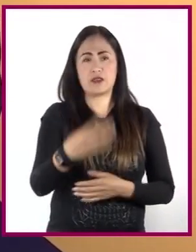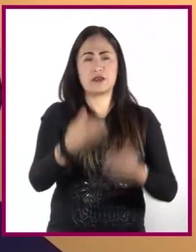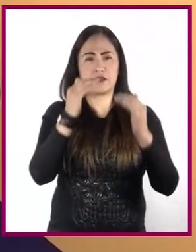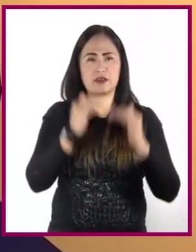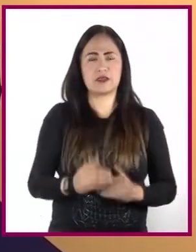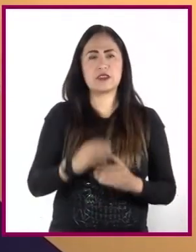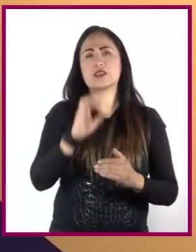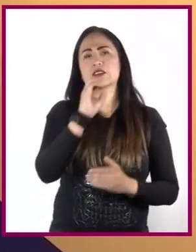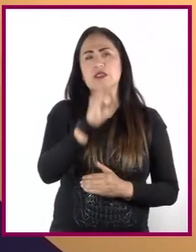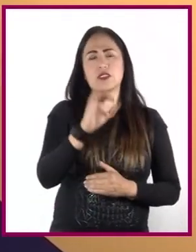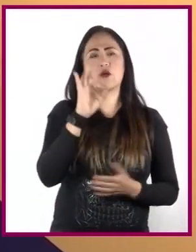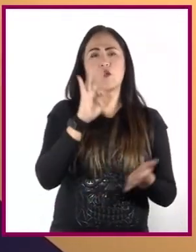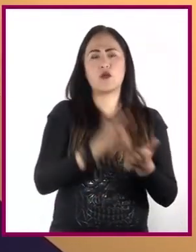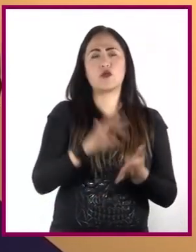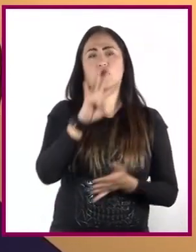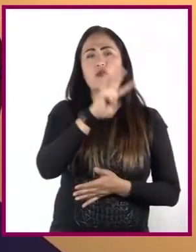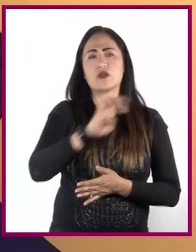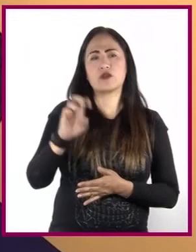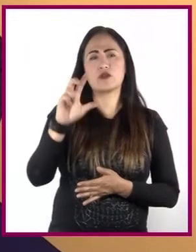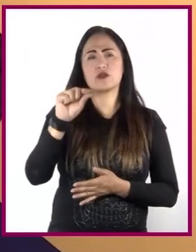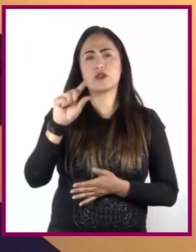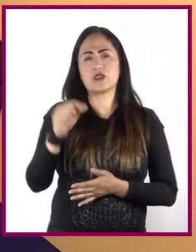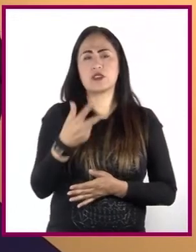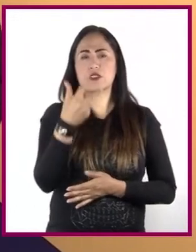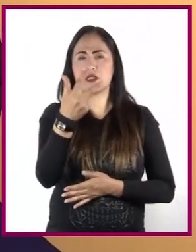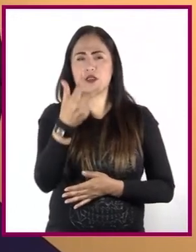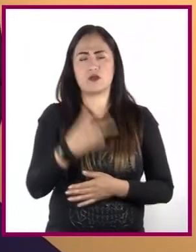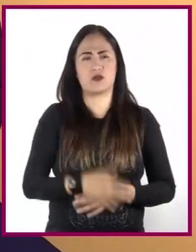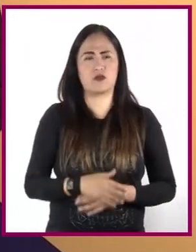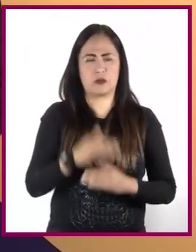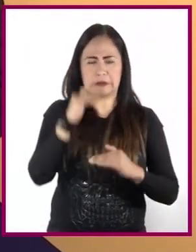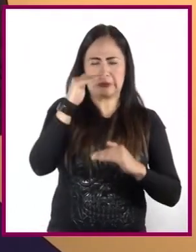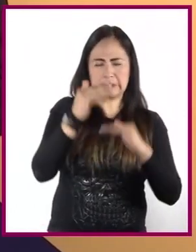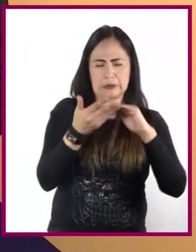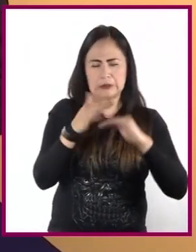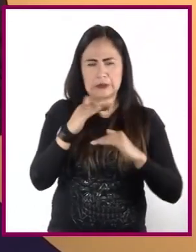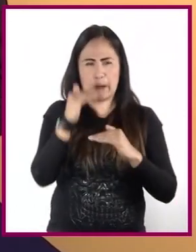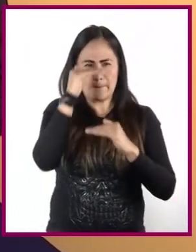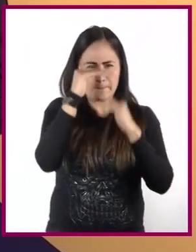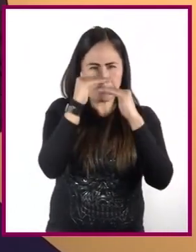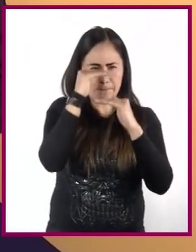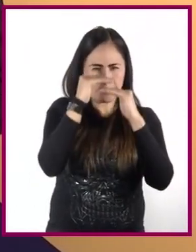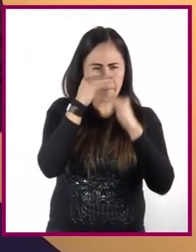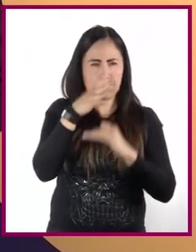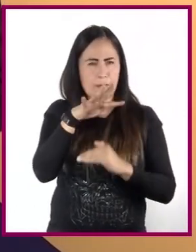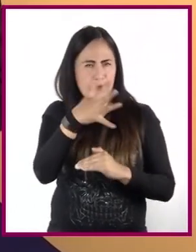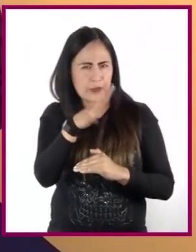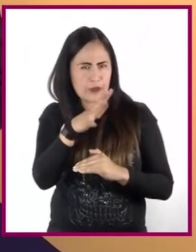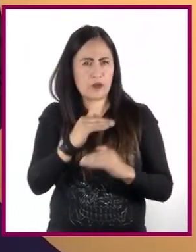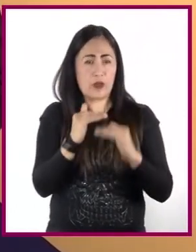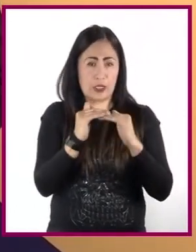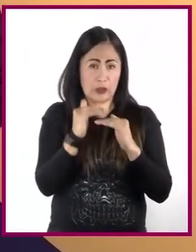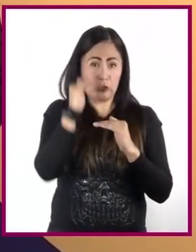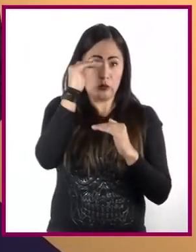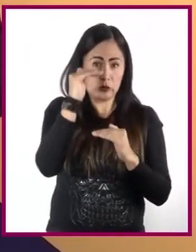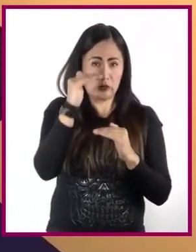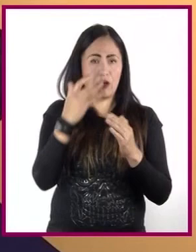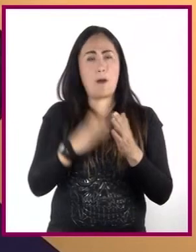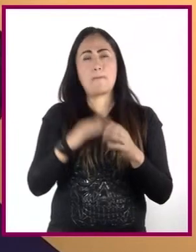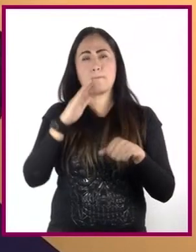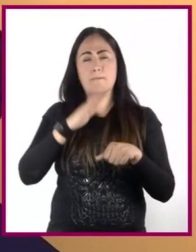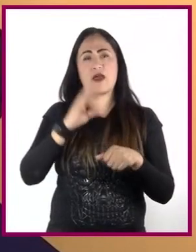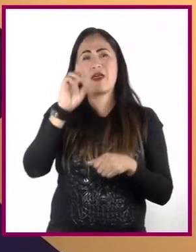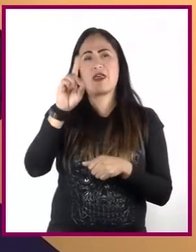0.478. Aquí se hace mención que se puede tener aproximación por defecto o por exceso.